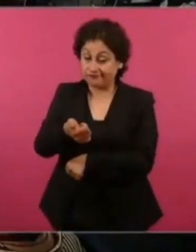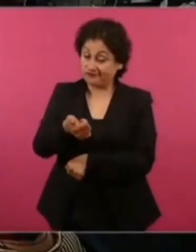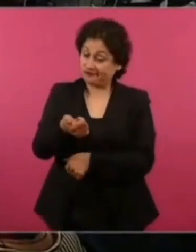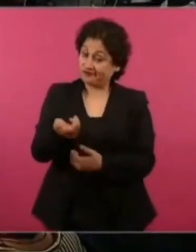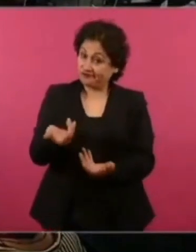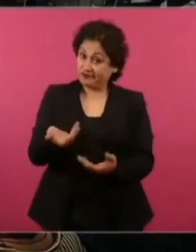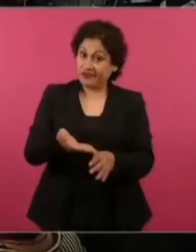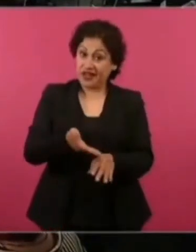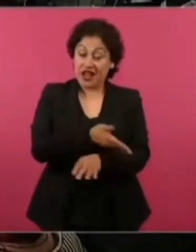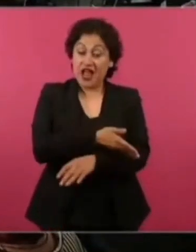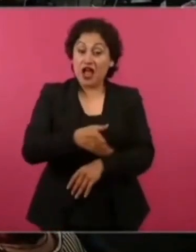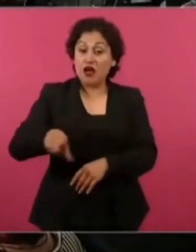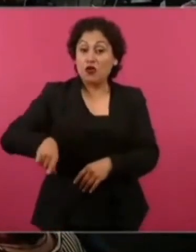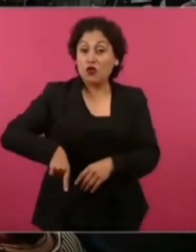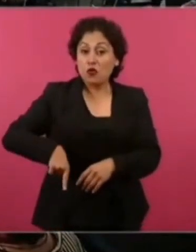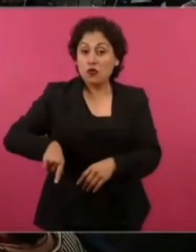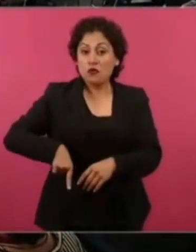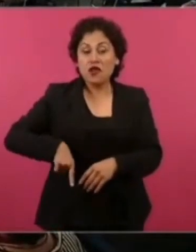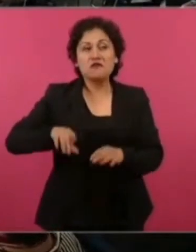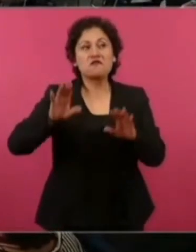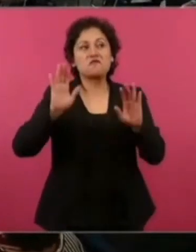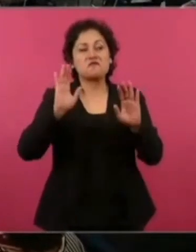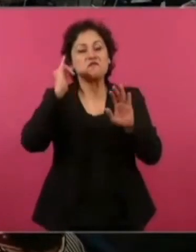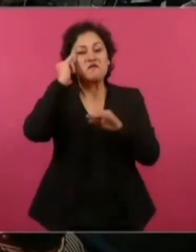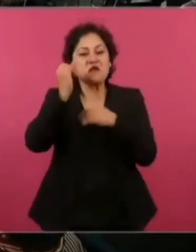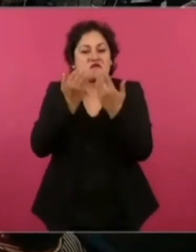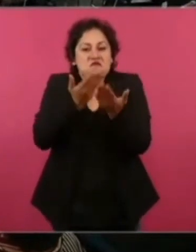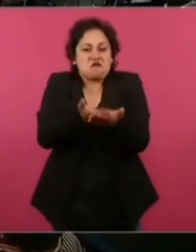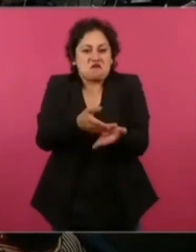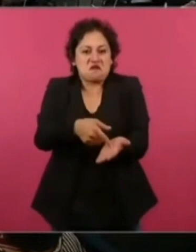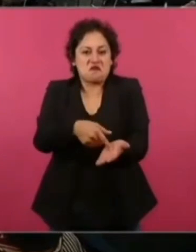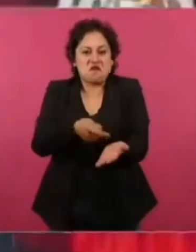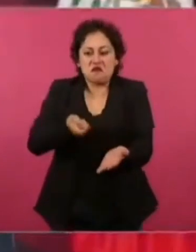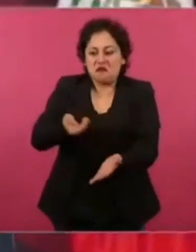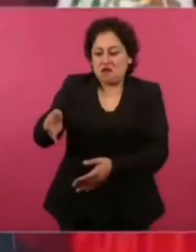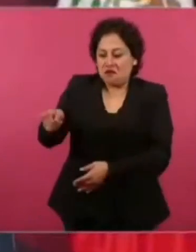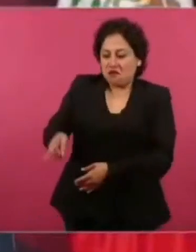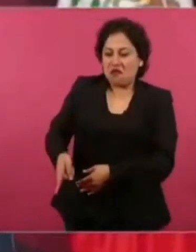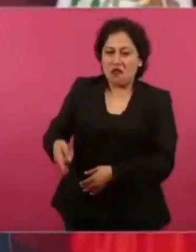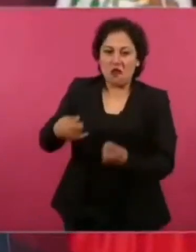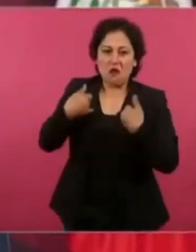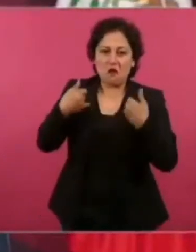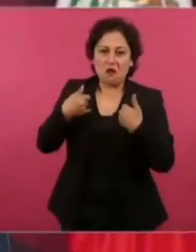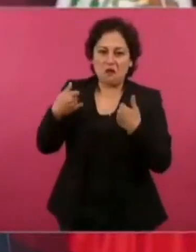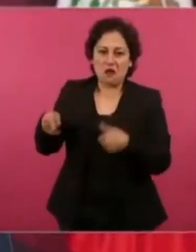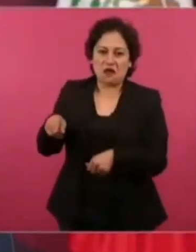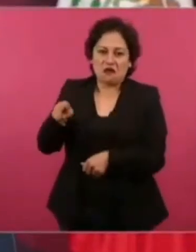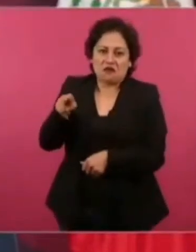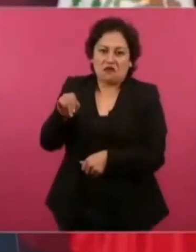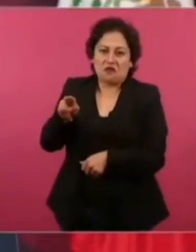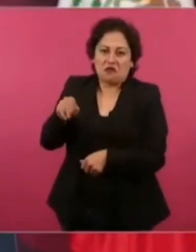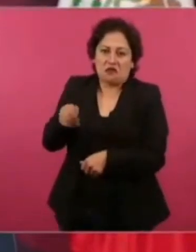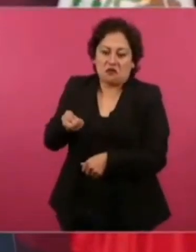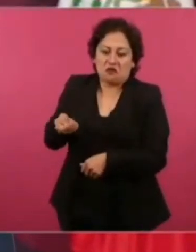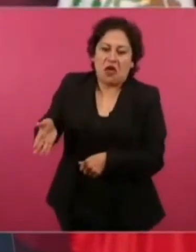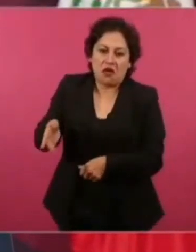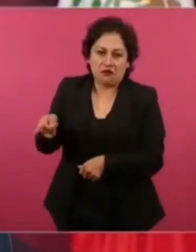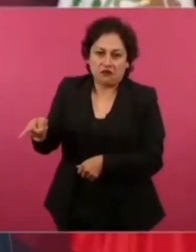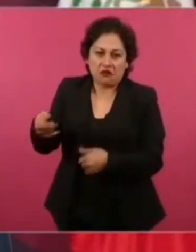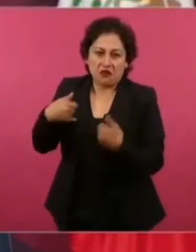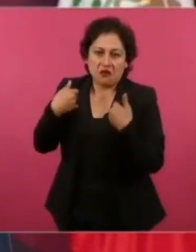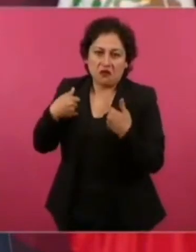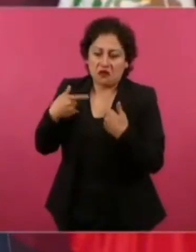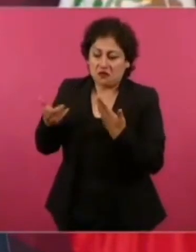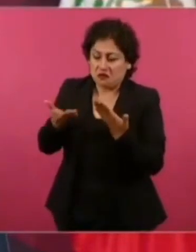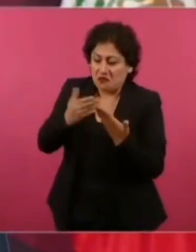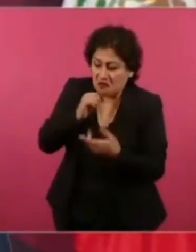inventaron de manera despectiva es llamarles ninis a los jóvenes. Ni estudian ni trabajan, pero nunca